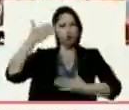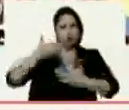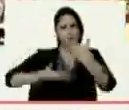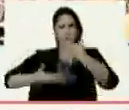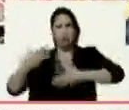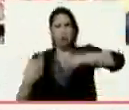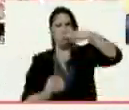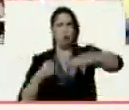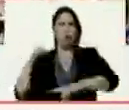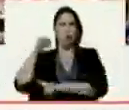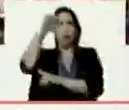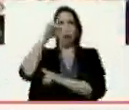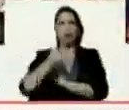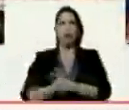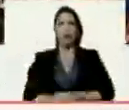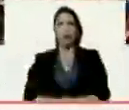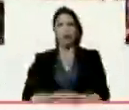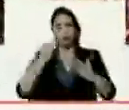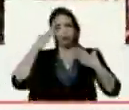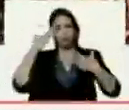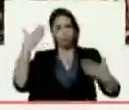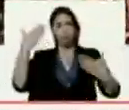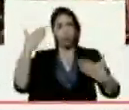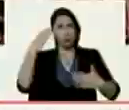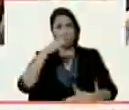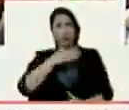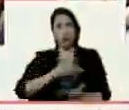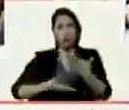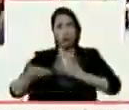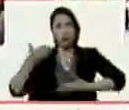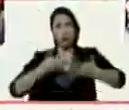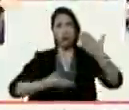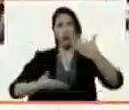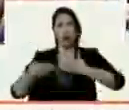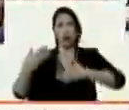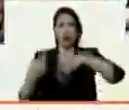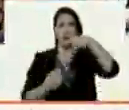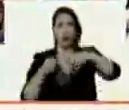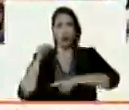solidario. ¡Saludo solidario!